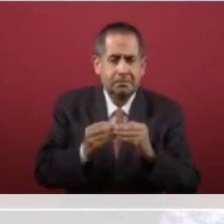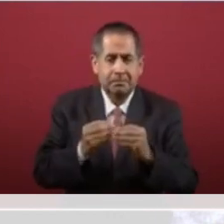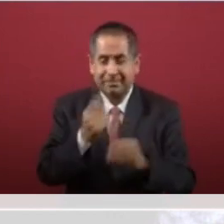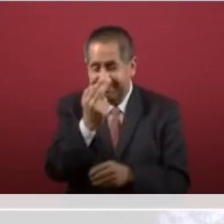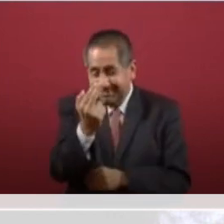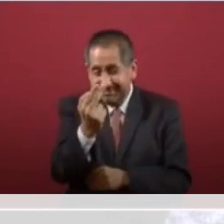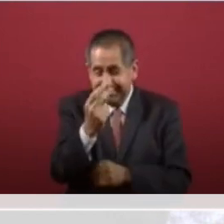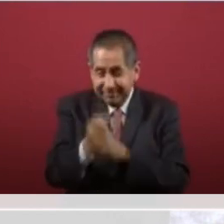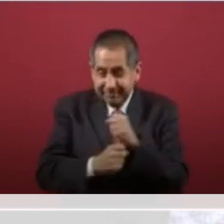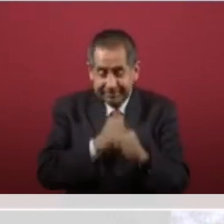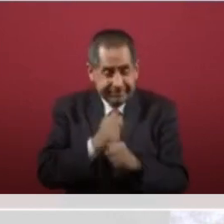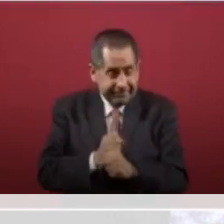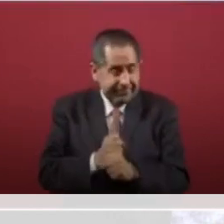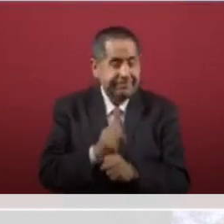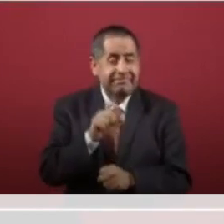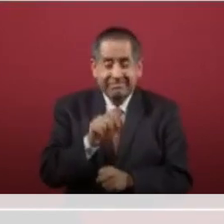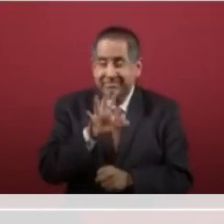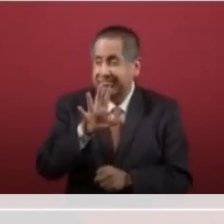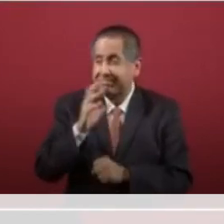25 años,